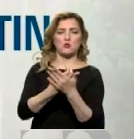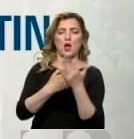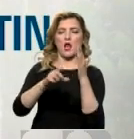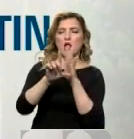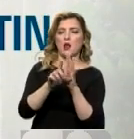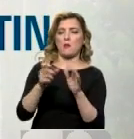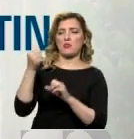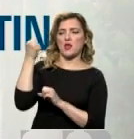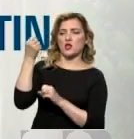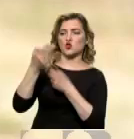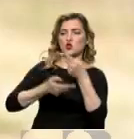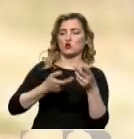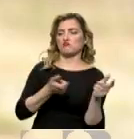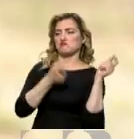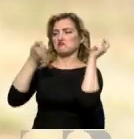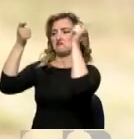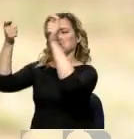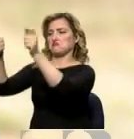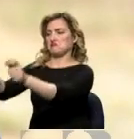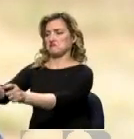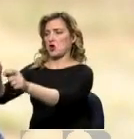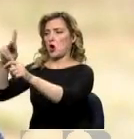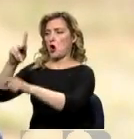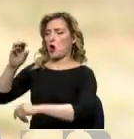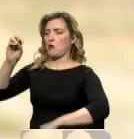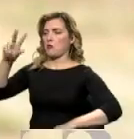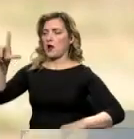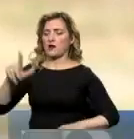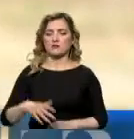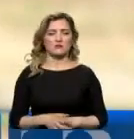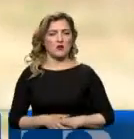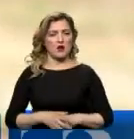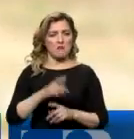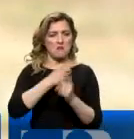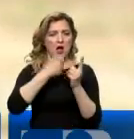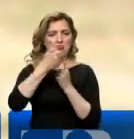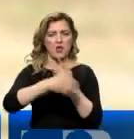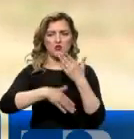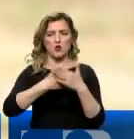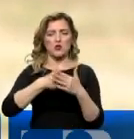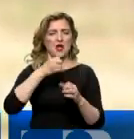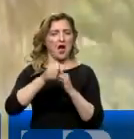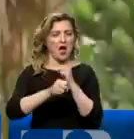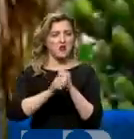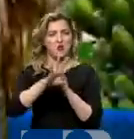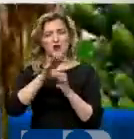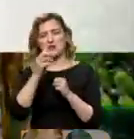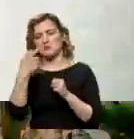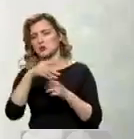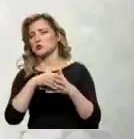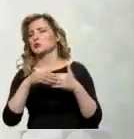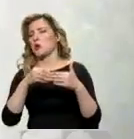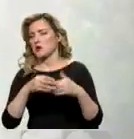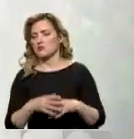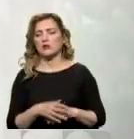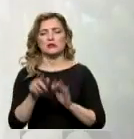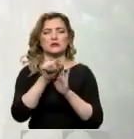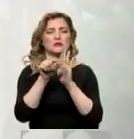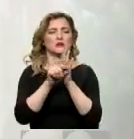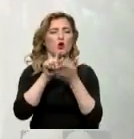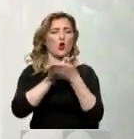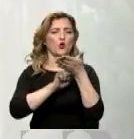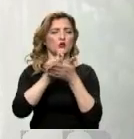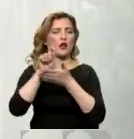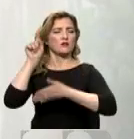hacienda la clementina entre banano y todos y creo que estamos facturando unos 40 millones de horas al año se detalle en el contrato que